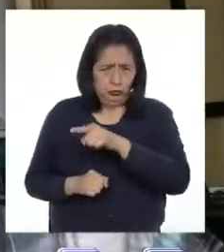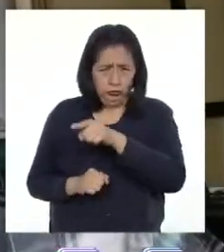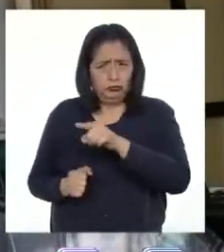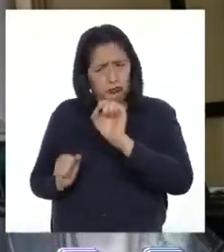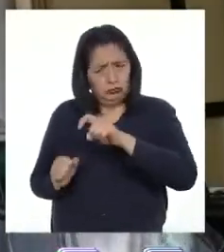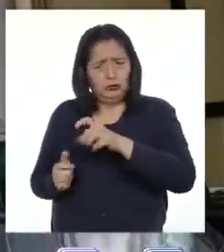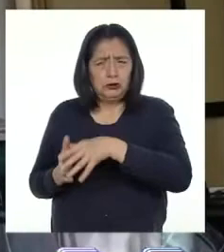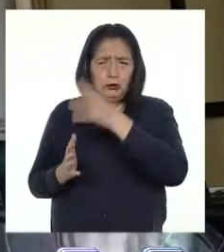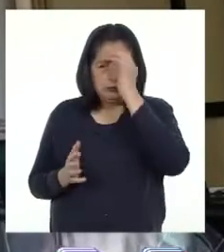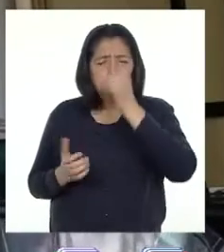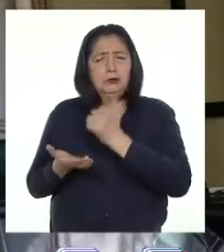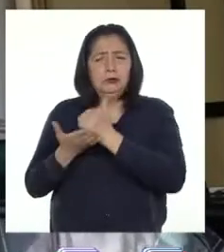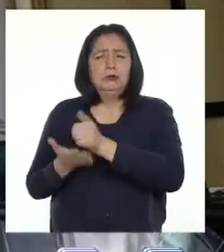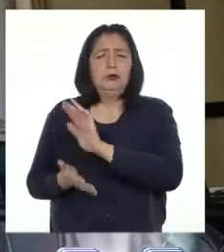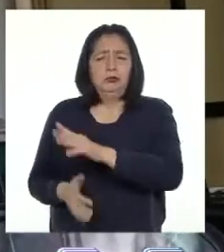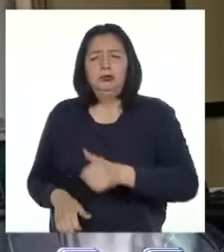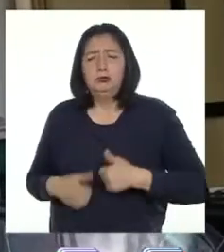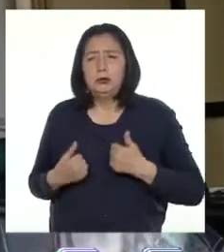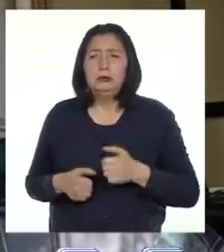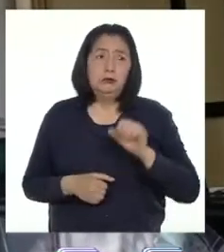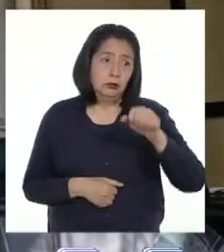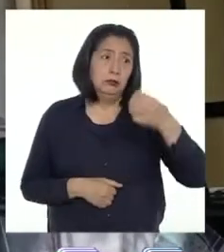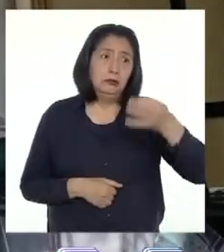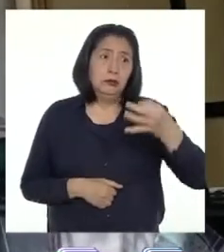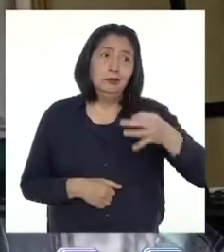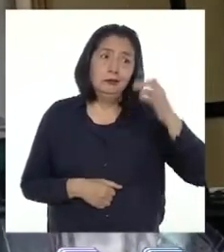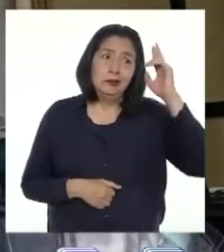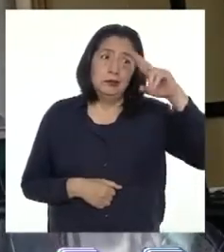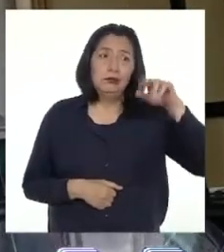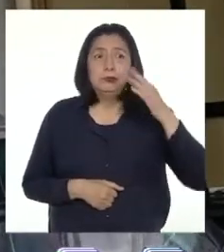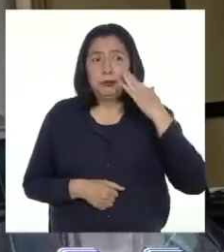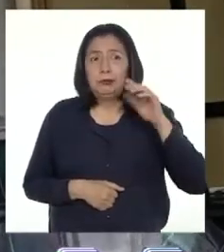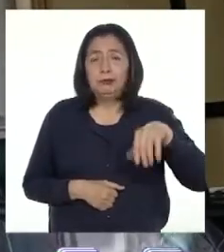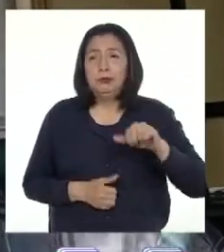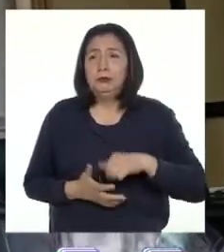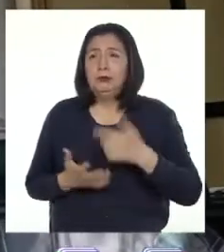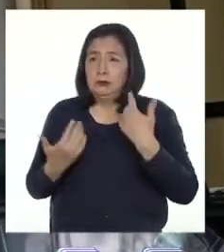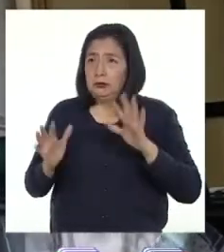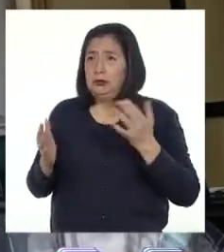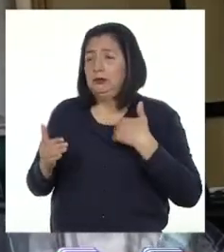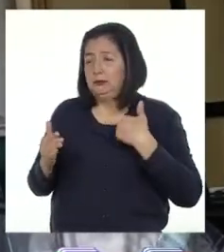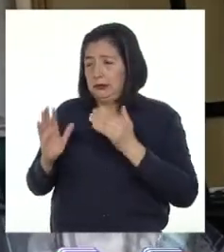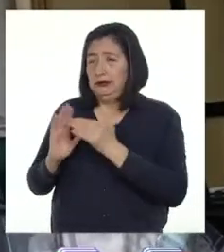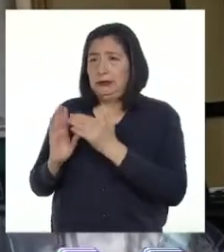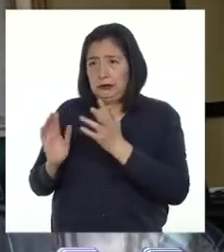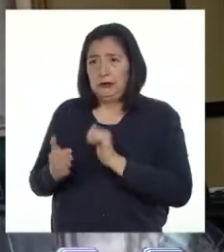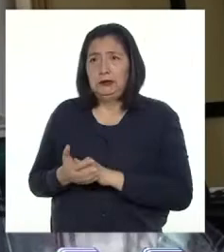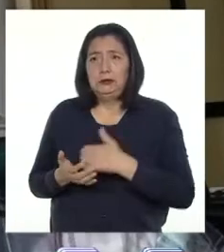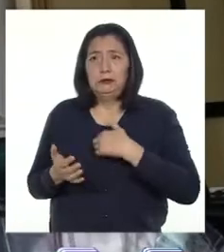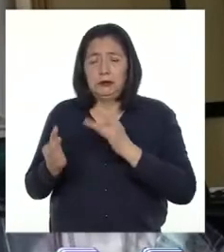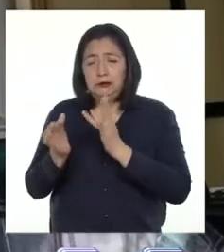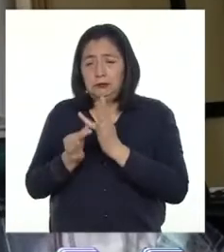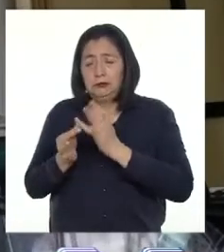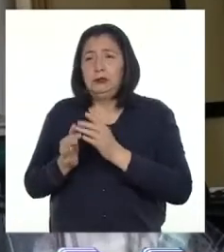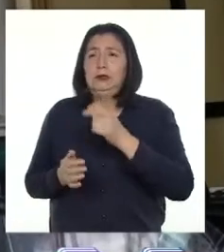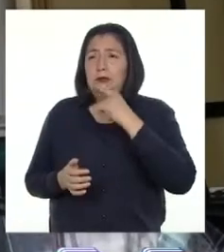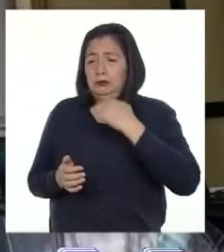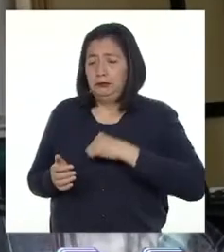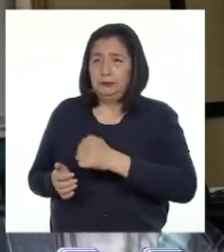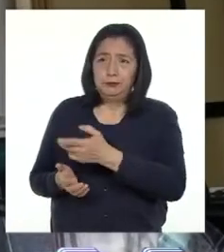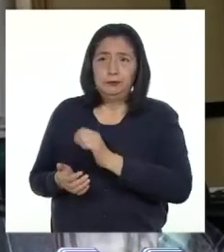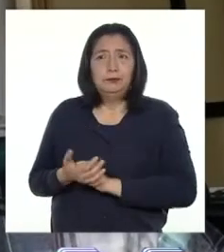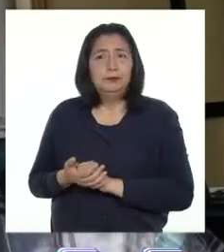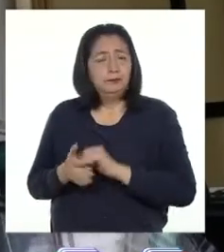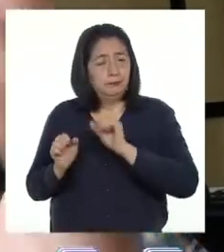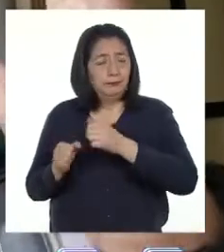porque esto te va a ayudar para la vida. Y sí, tenía mucha razón, ¿no? Yo ya en casa, con mi esposa y con mi hija,